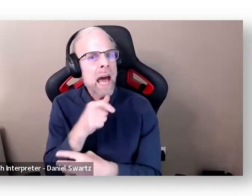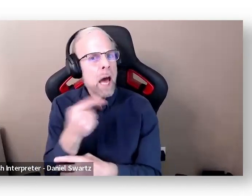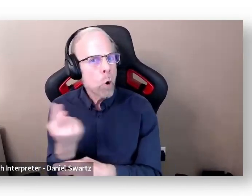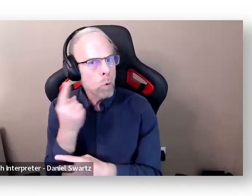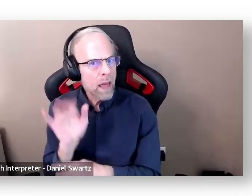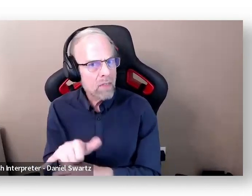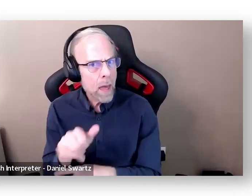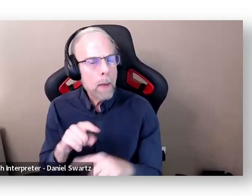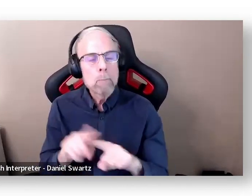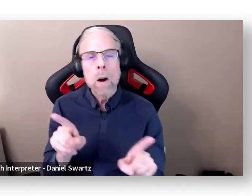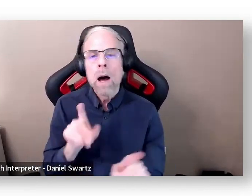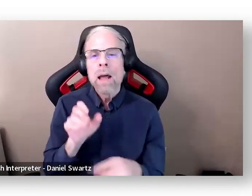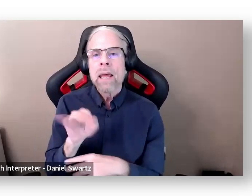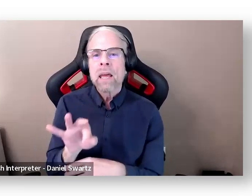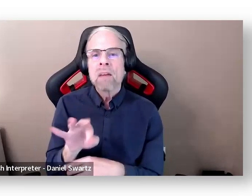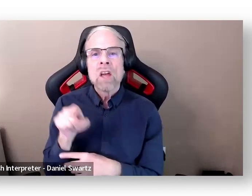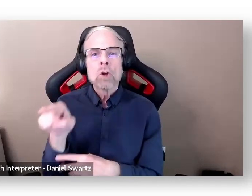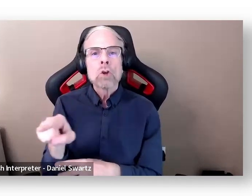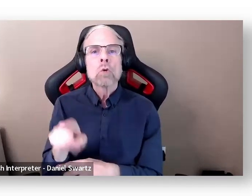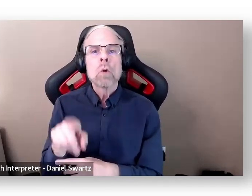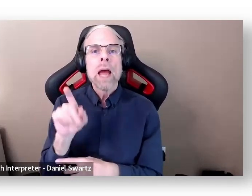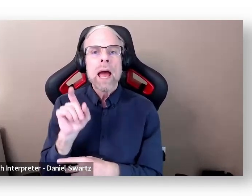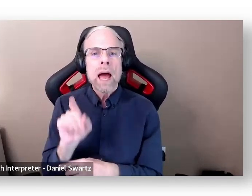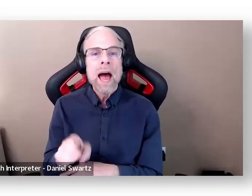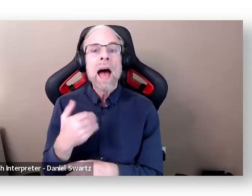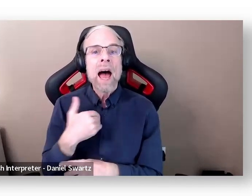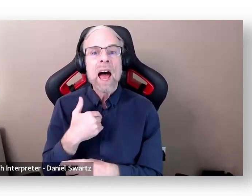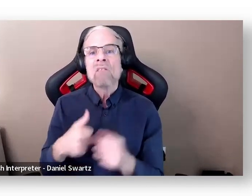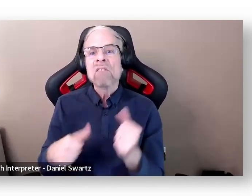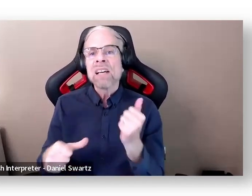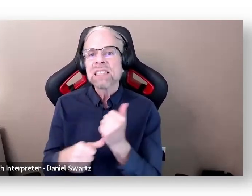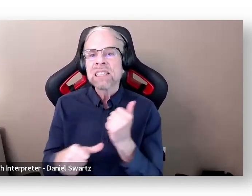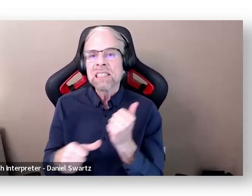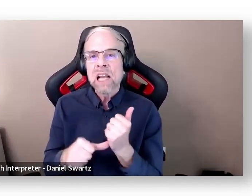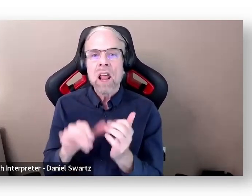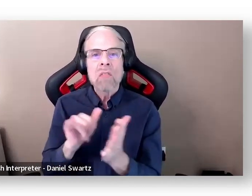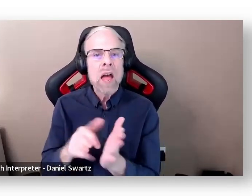Entonces, queremos saber quiénes son los que tienen esas vulnerabilidades.